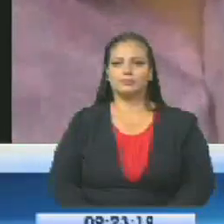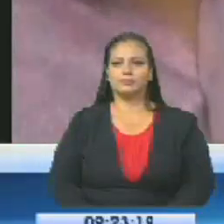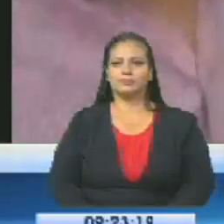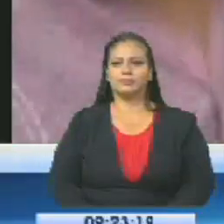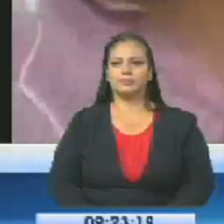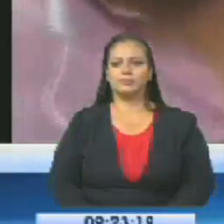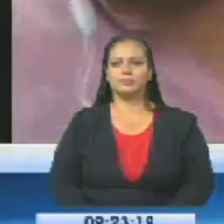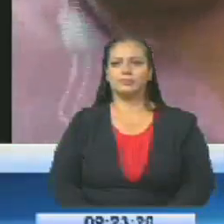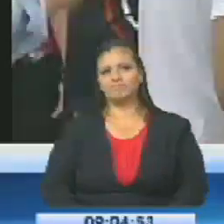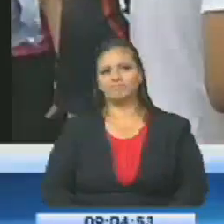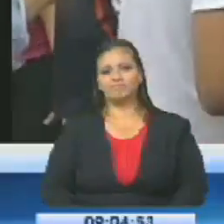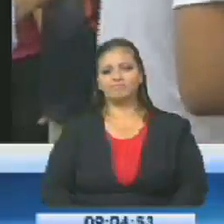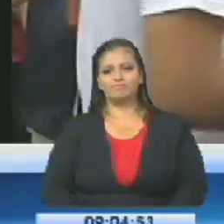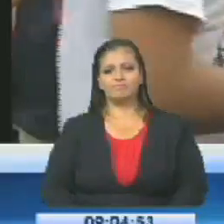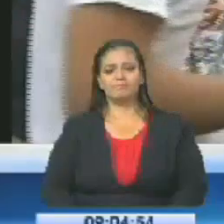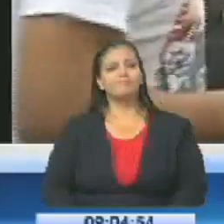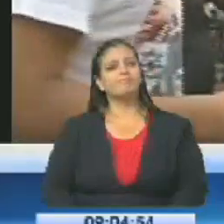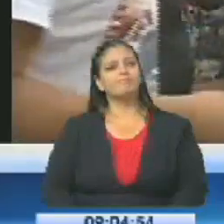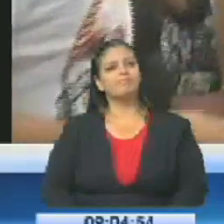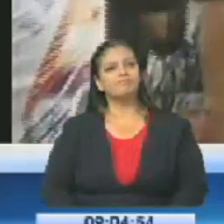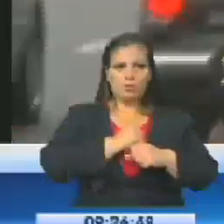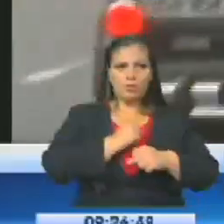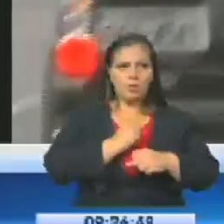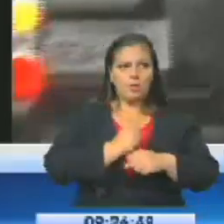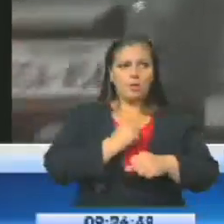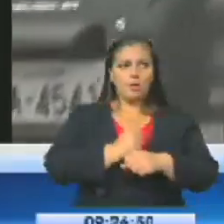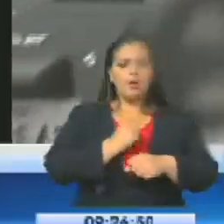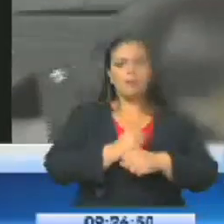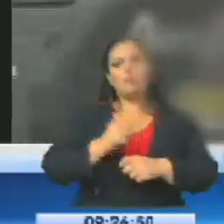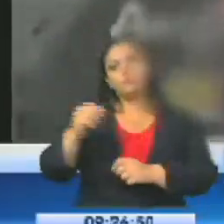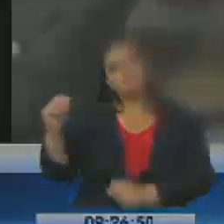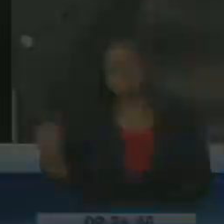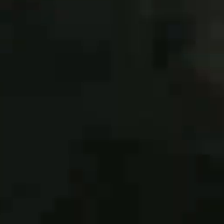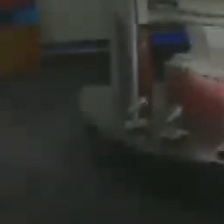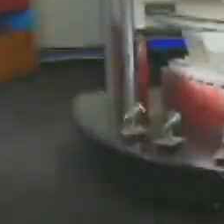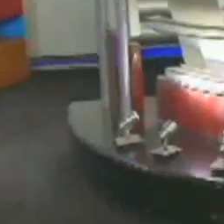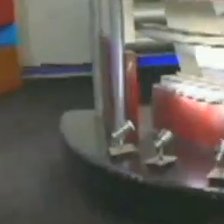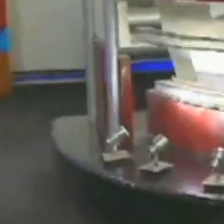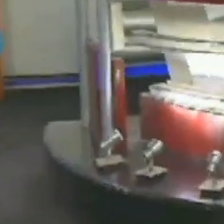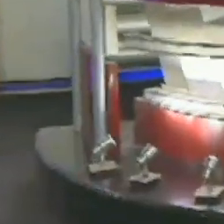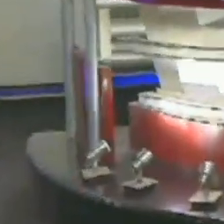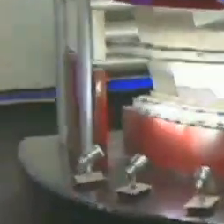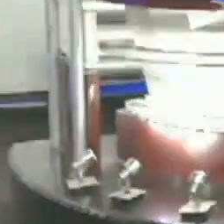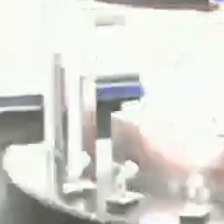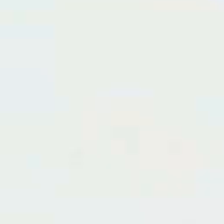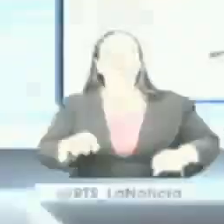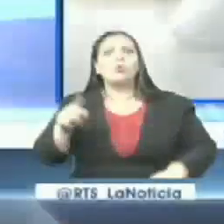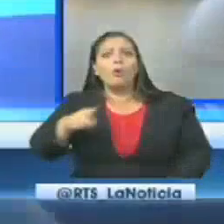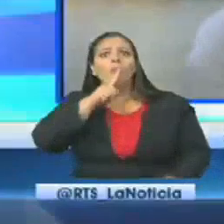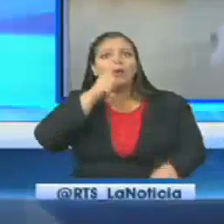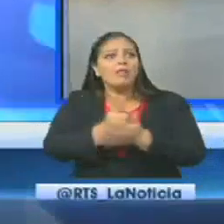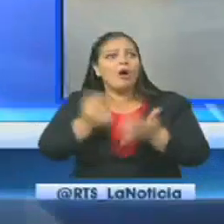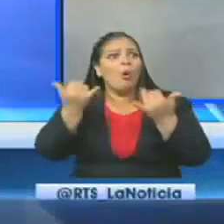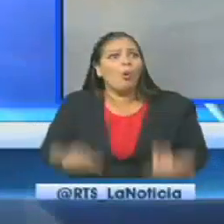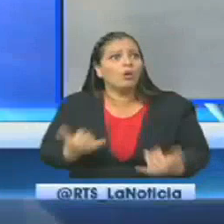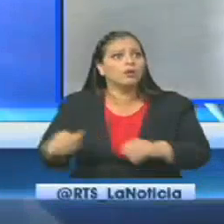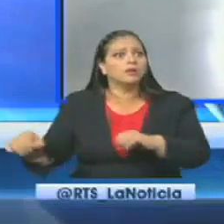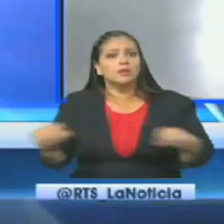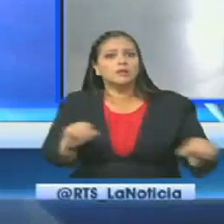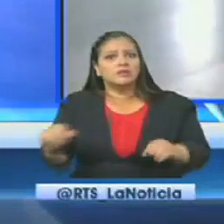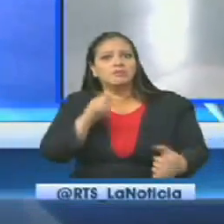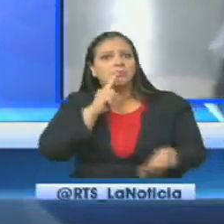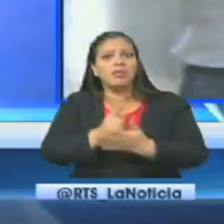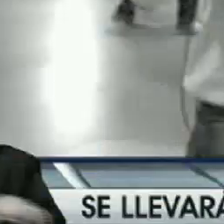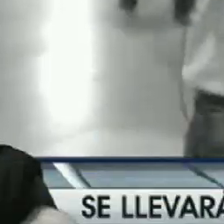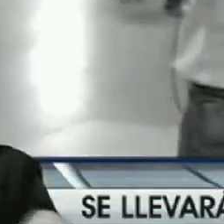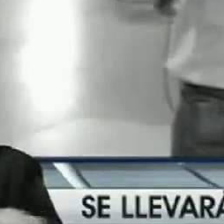en el lugar exacto y en la hora indicada donde se generan los hechos que usted necesita conocer. Es un temblor fuerte este momento aquí